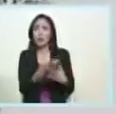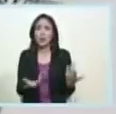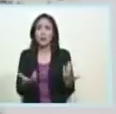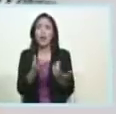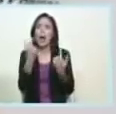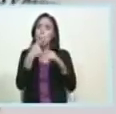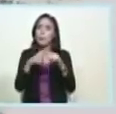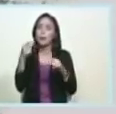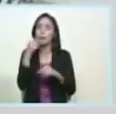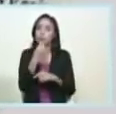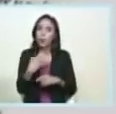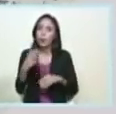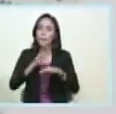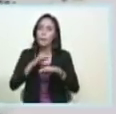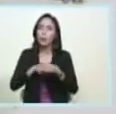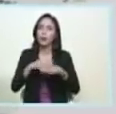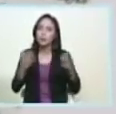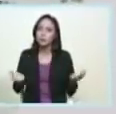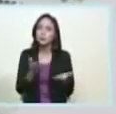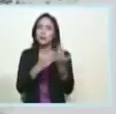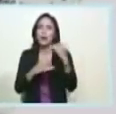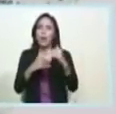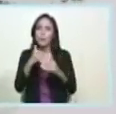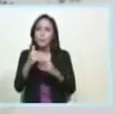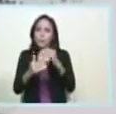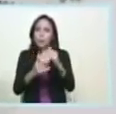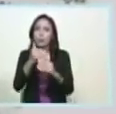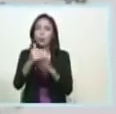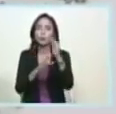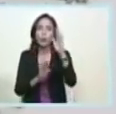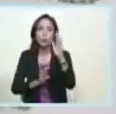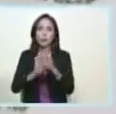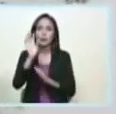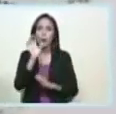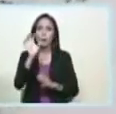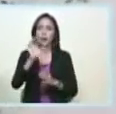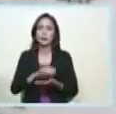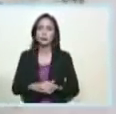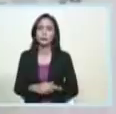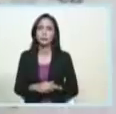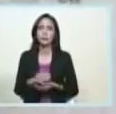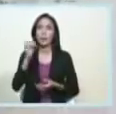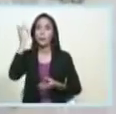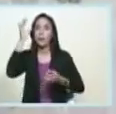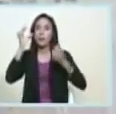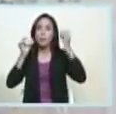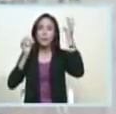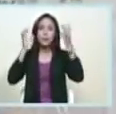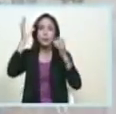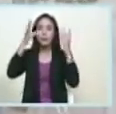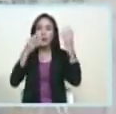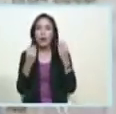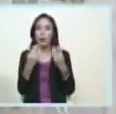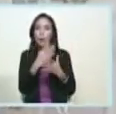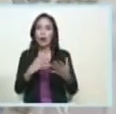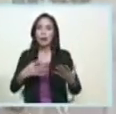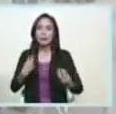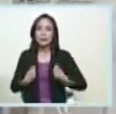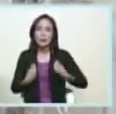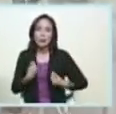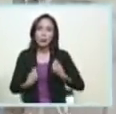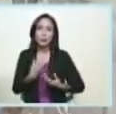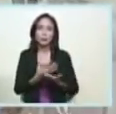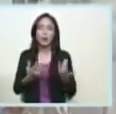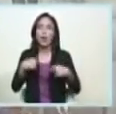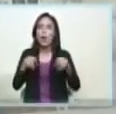porque la crisis trae progresos la creatividad nace de la angustia como el día